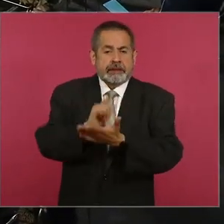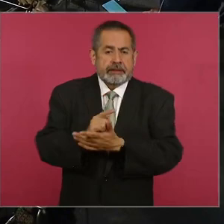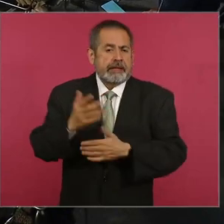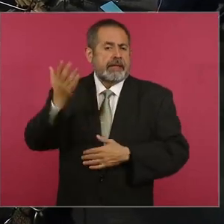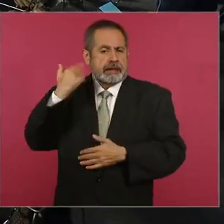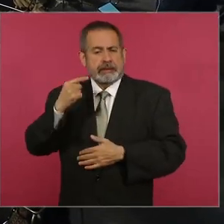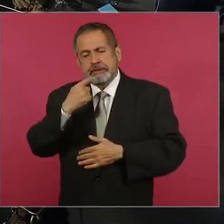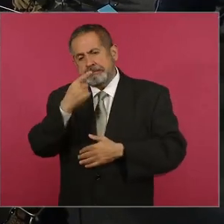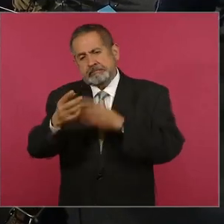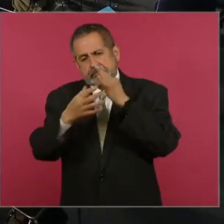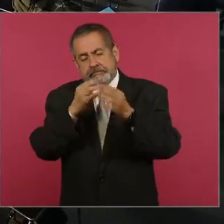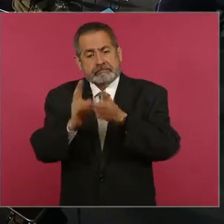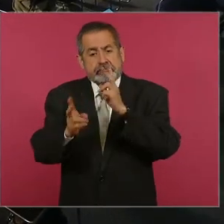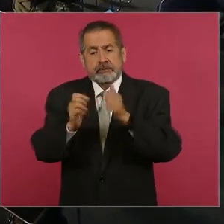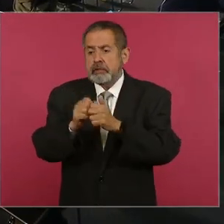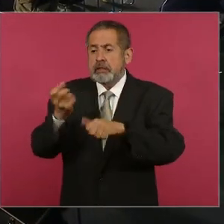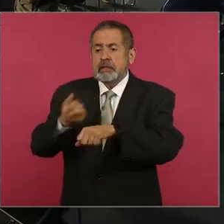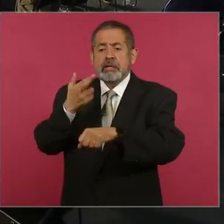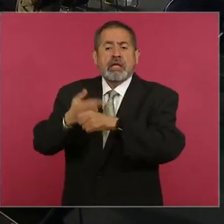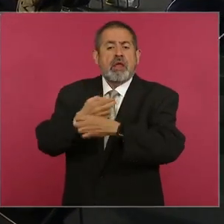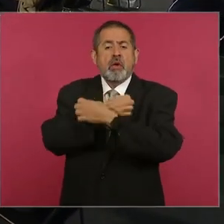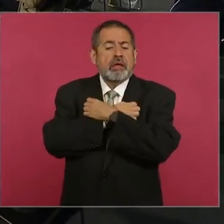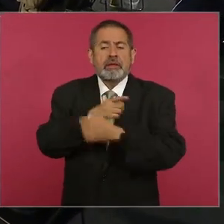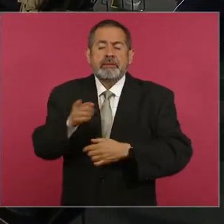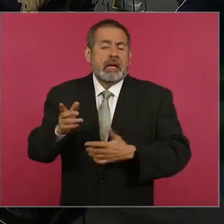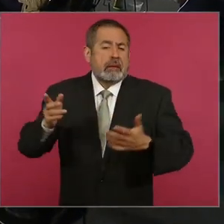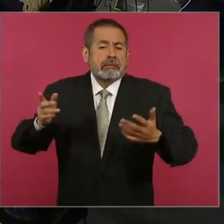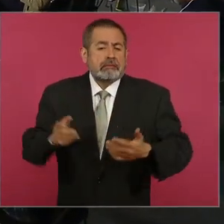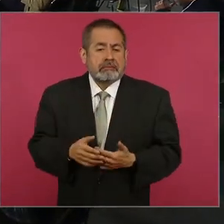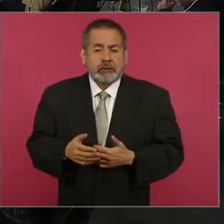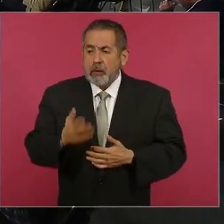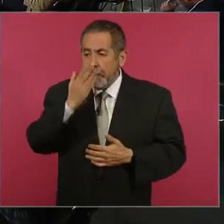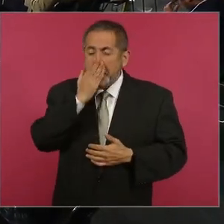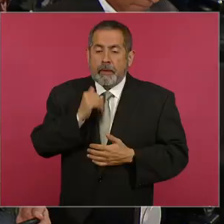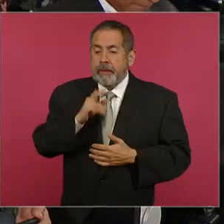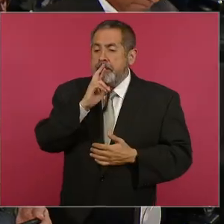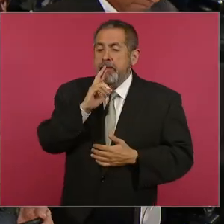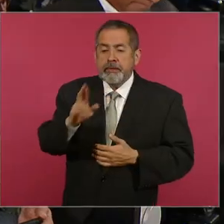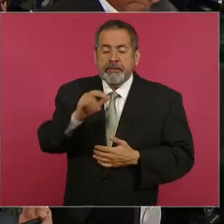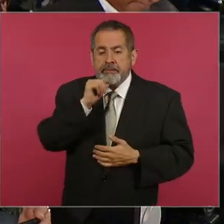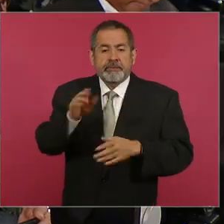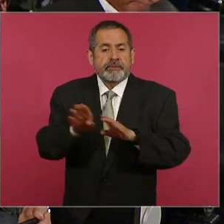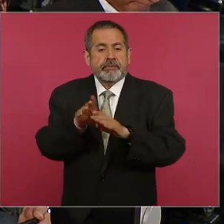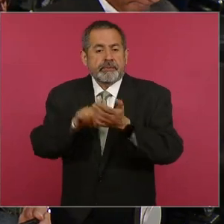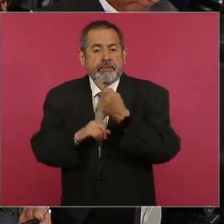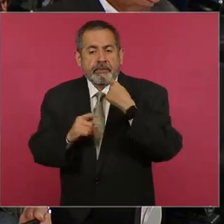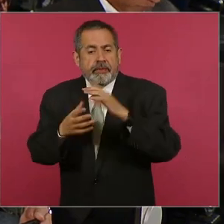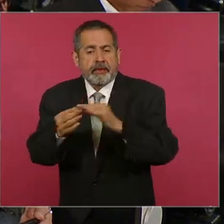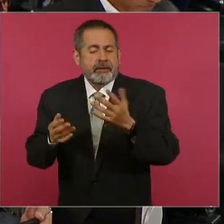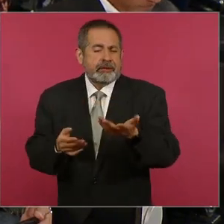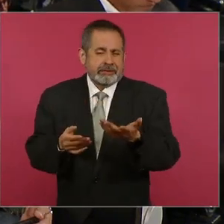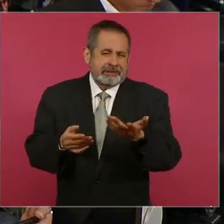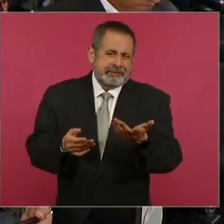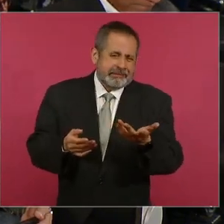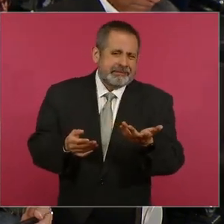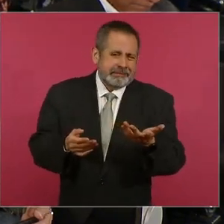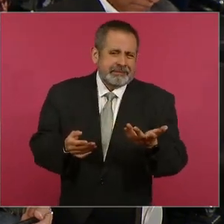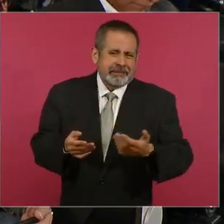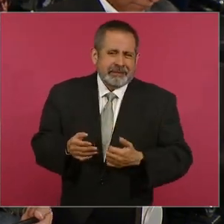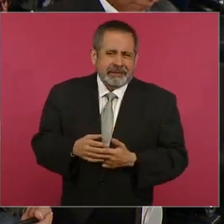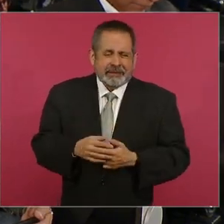comentado, incluso platicamos con la Secretaría de Educación Pública, pero no se ha dado ninguna solución. Es algo relativamente